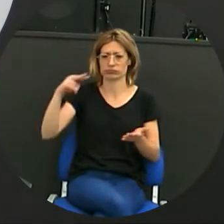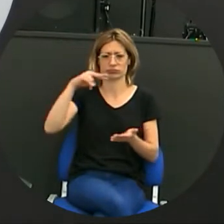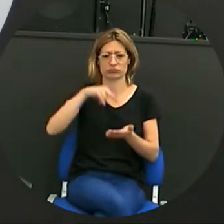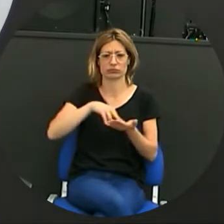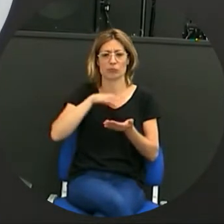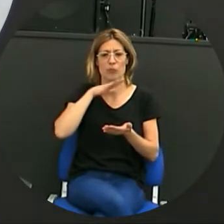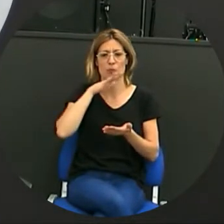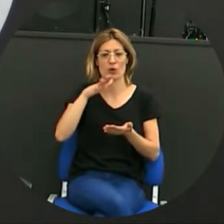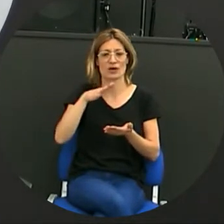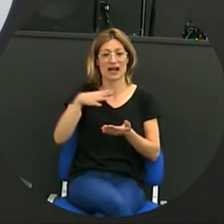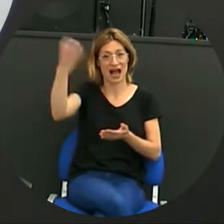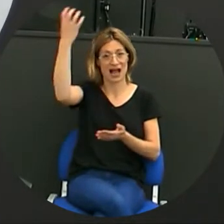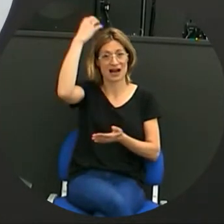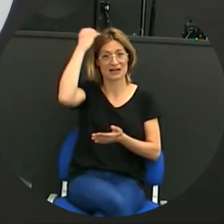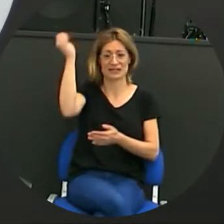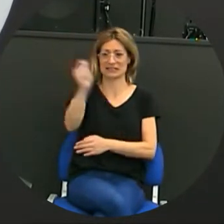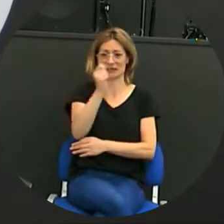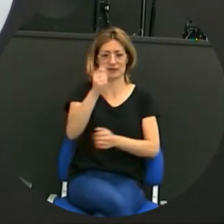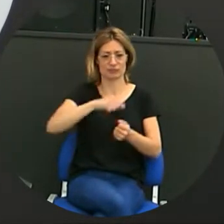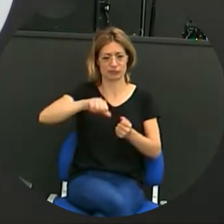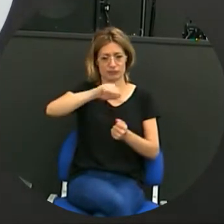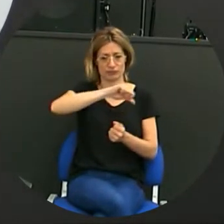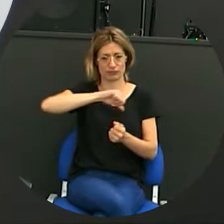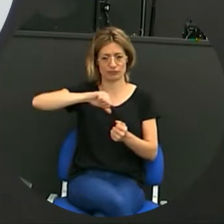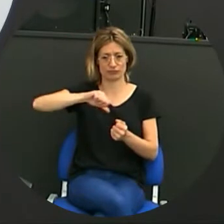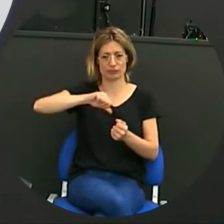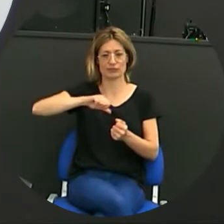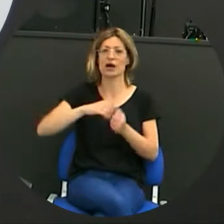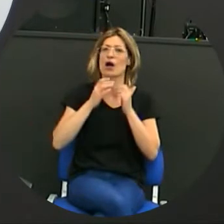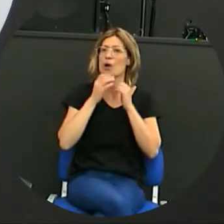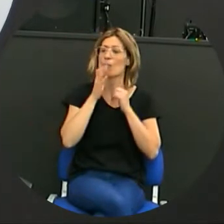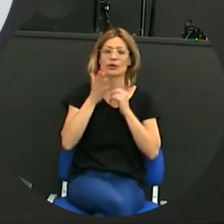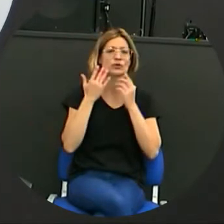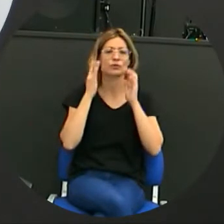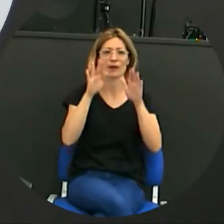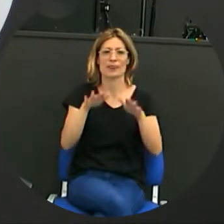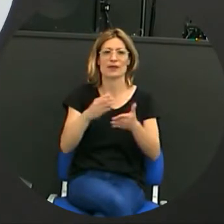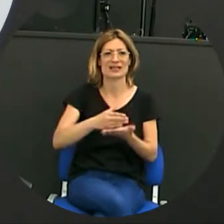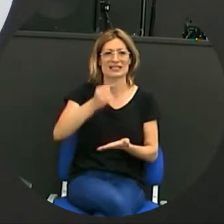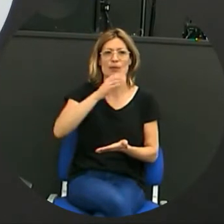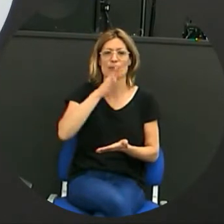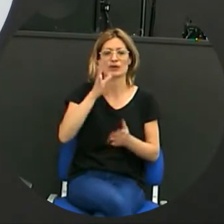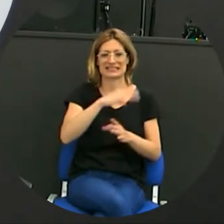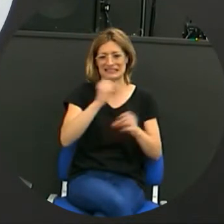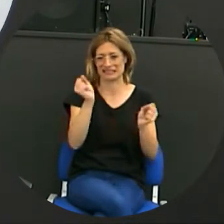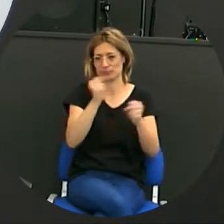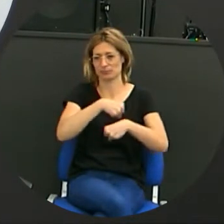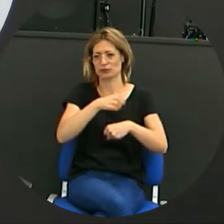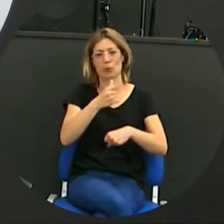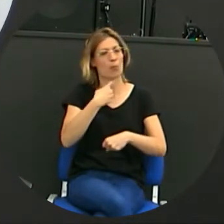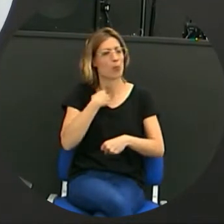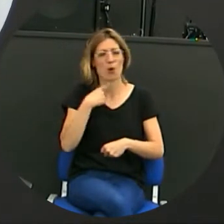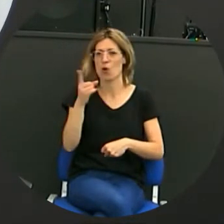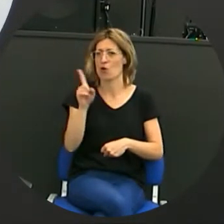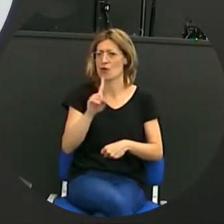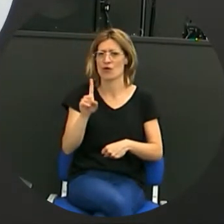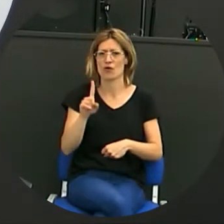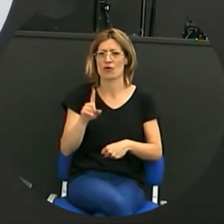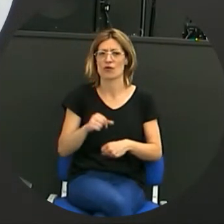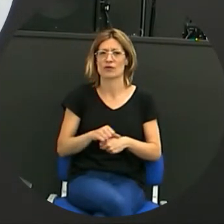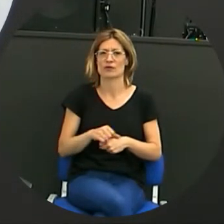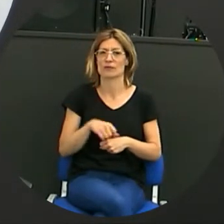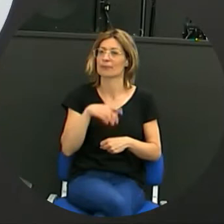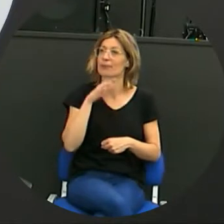ello, os bendigo, iglesia, para que no perdáis ese pacto, ese itinerario del pacto, porque